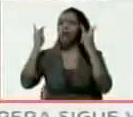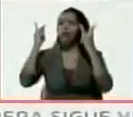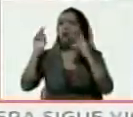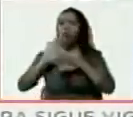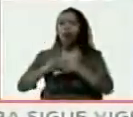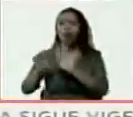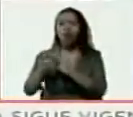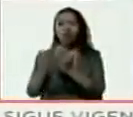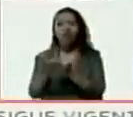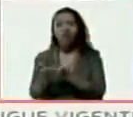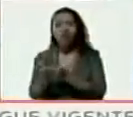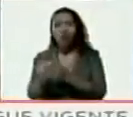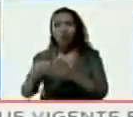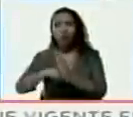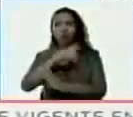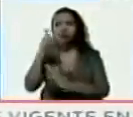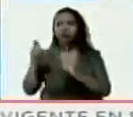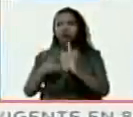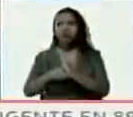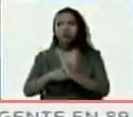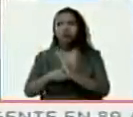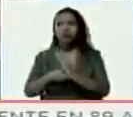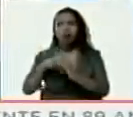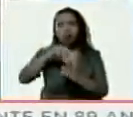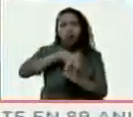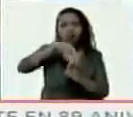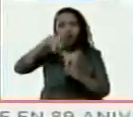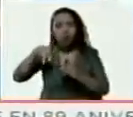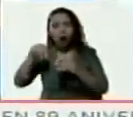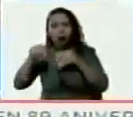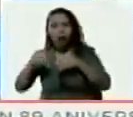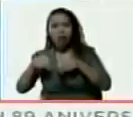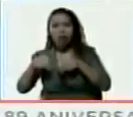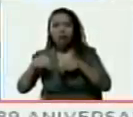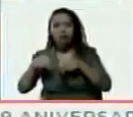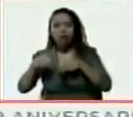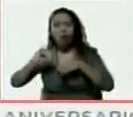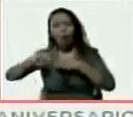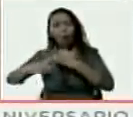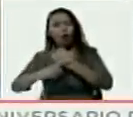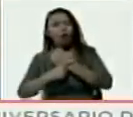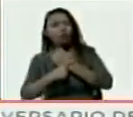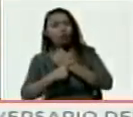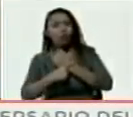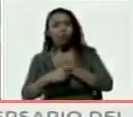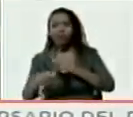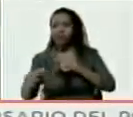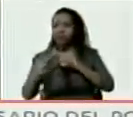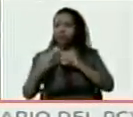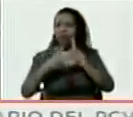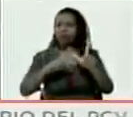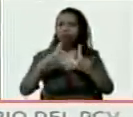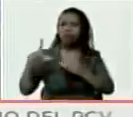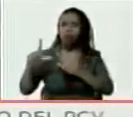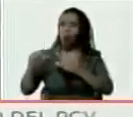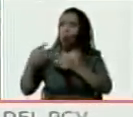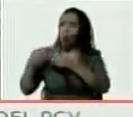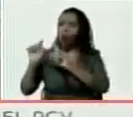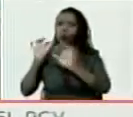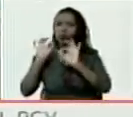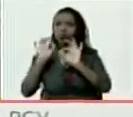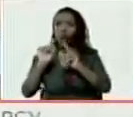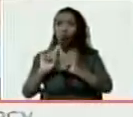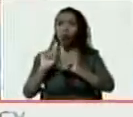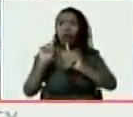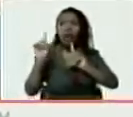planeta entero. Se bajan estos señores de aquí, Juan Guaidó se encontraba ya, por supuesto, en otro punto muy lejano